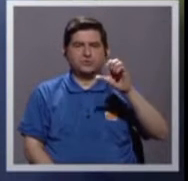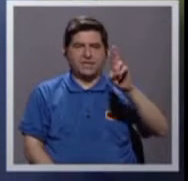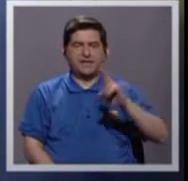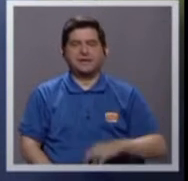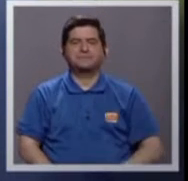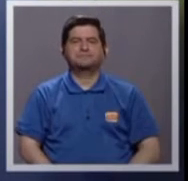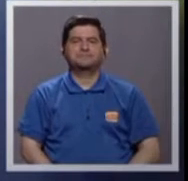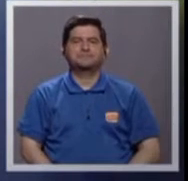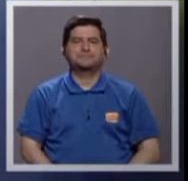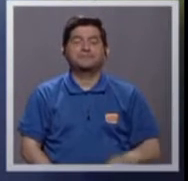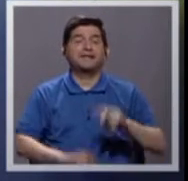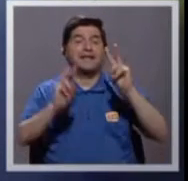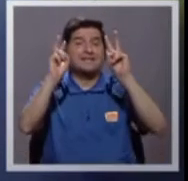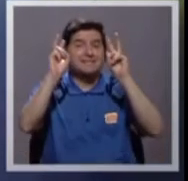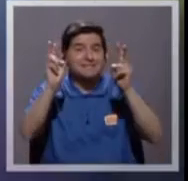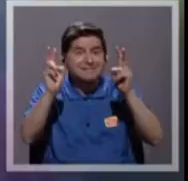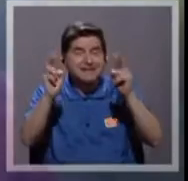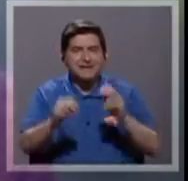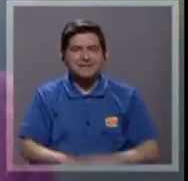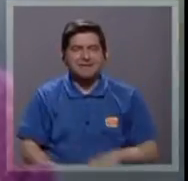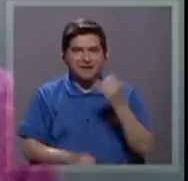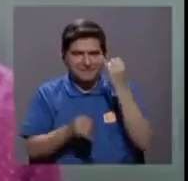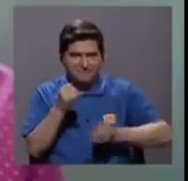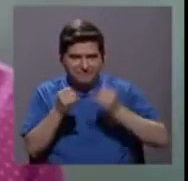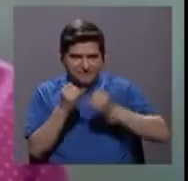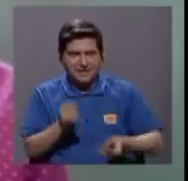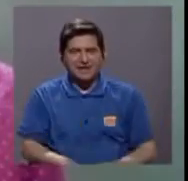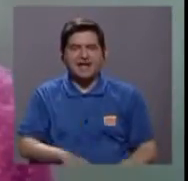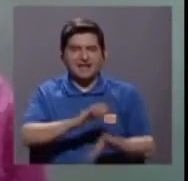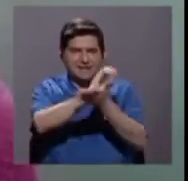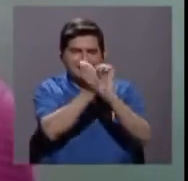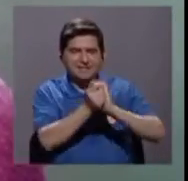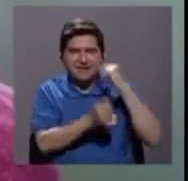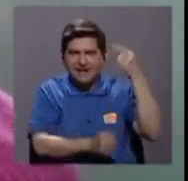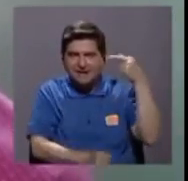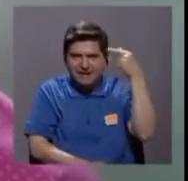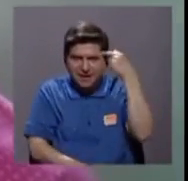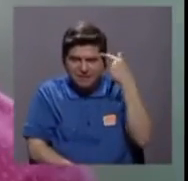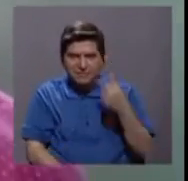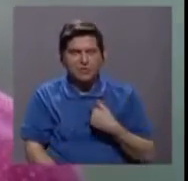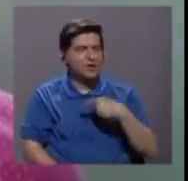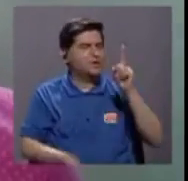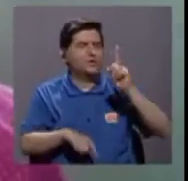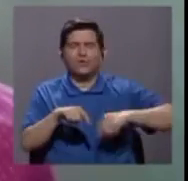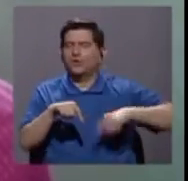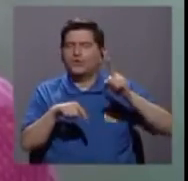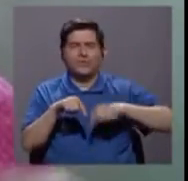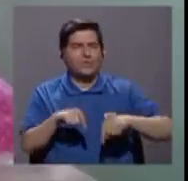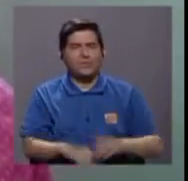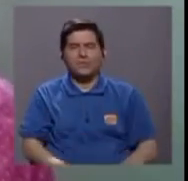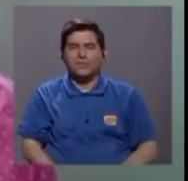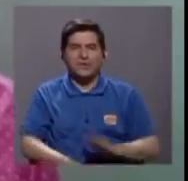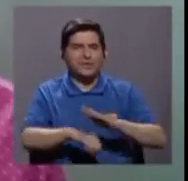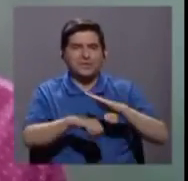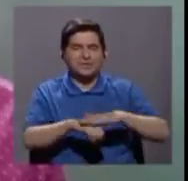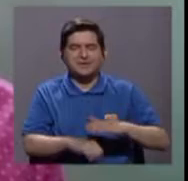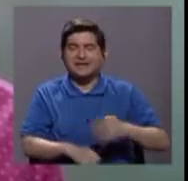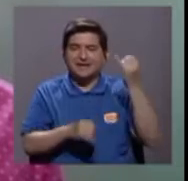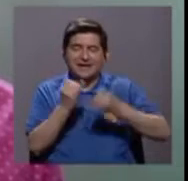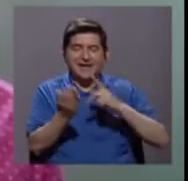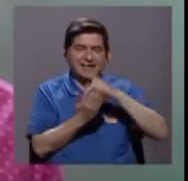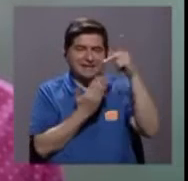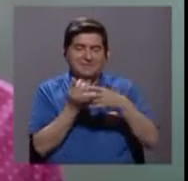www.cgr.go.cr. Y un tema final sobre reforma del Estado que no puedo permitir que se termine el